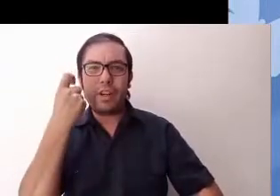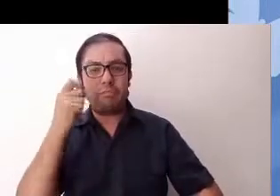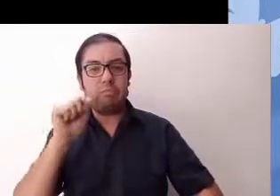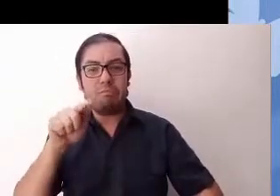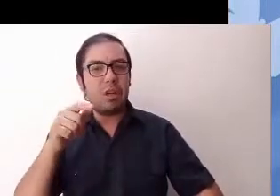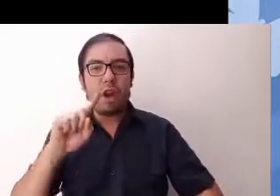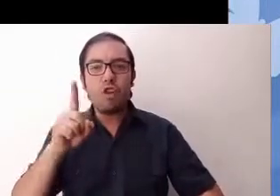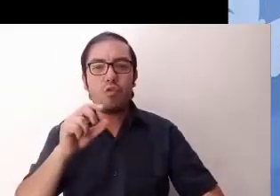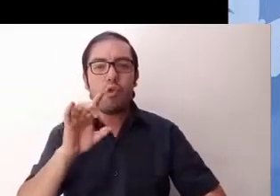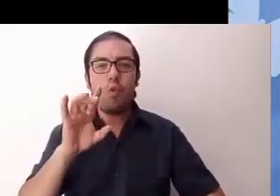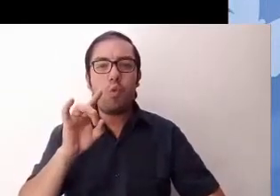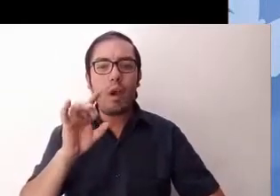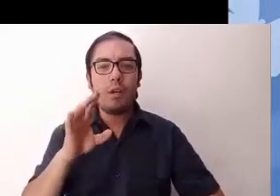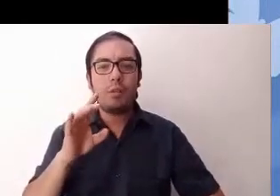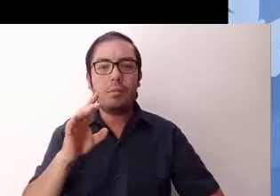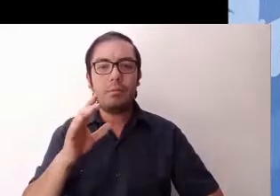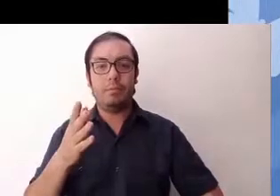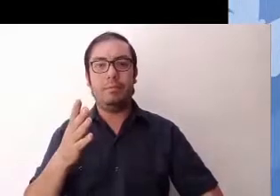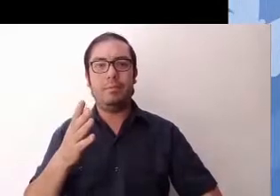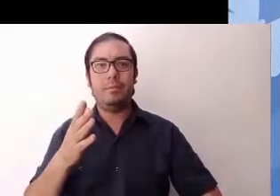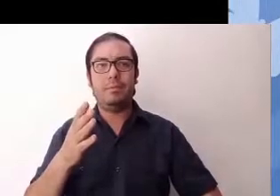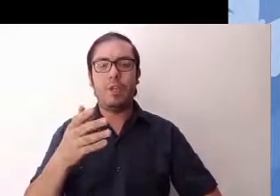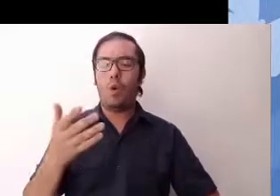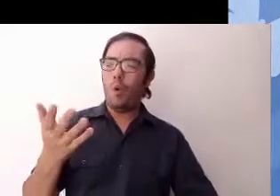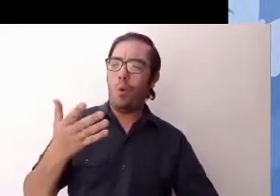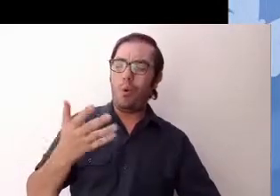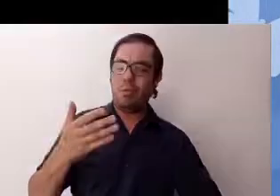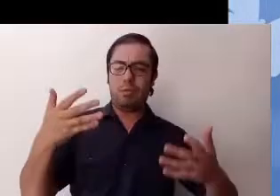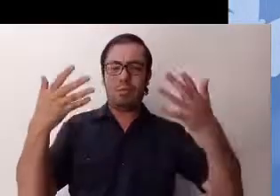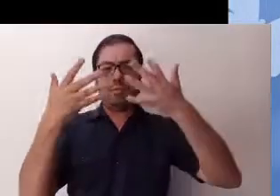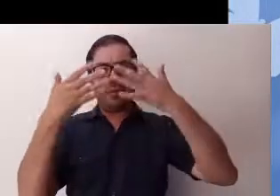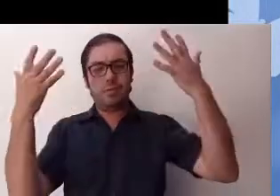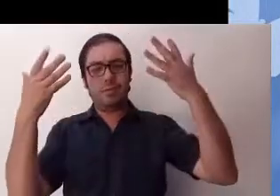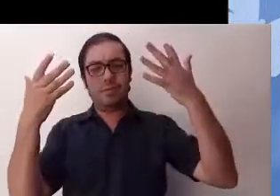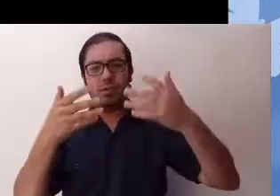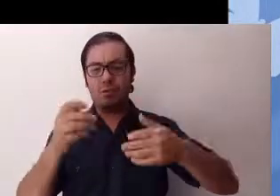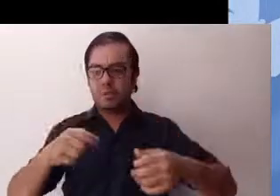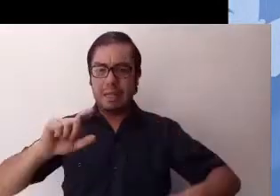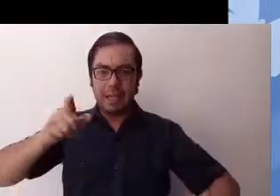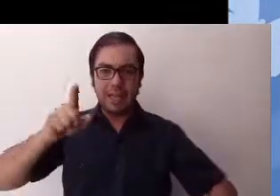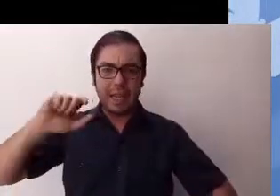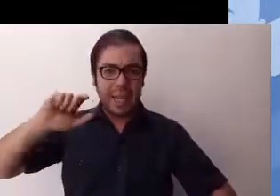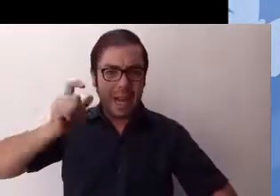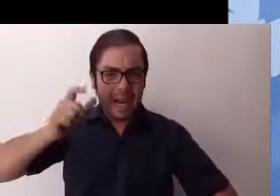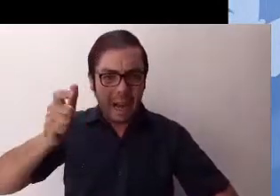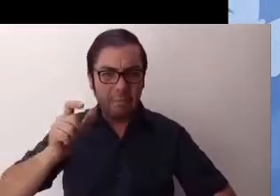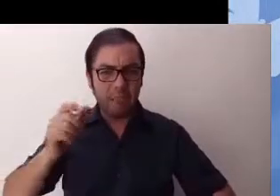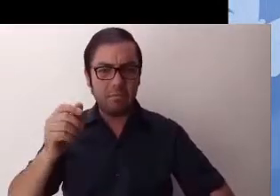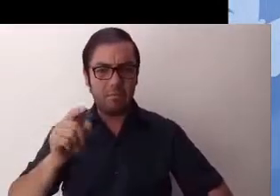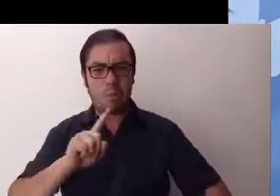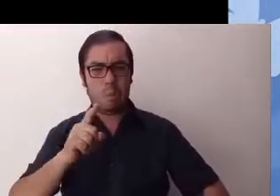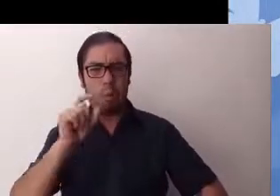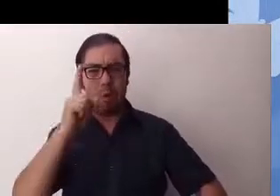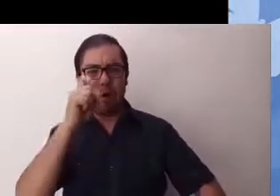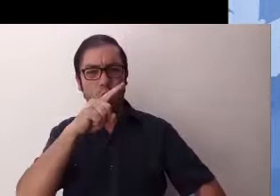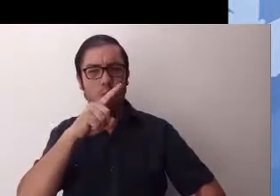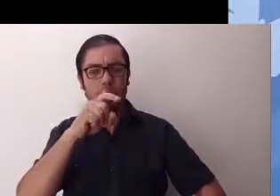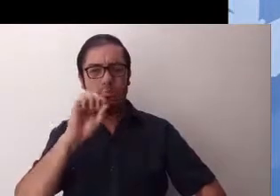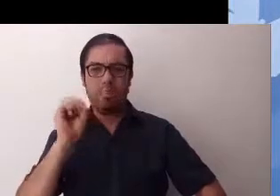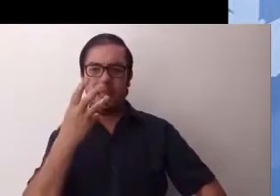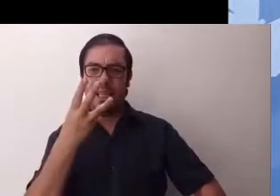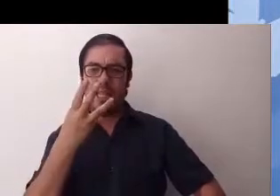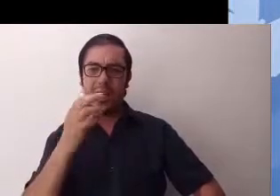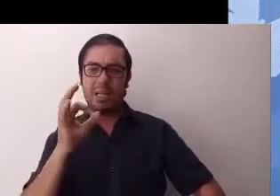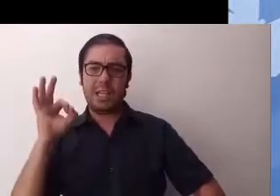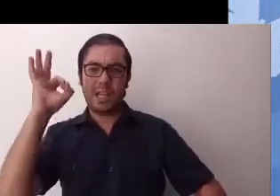hueso. Bueno, las quemaduras de tercer grado son tan severas que queman hasta los nervios. Y si no